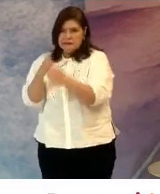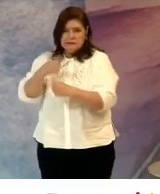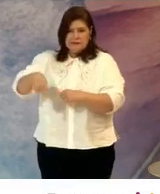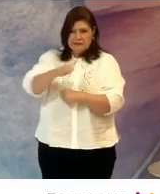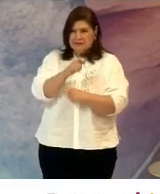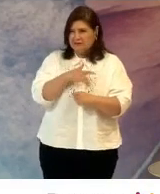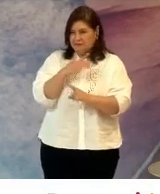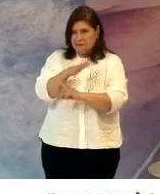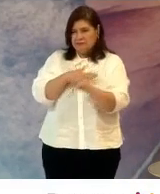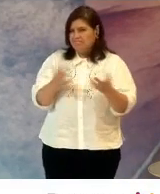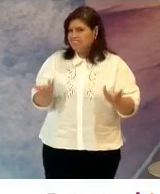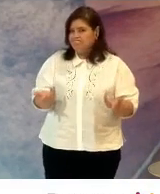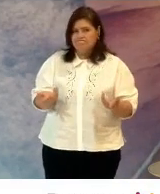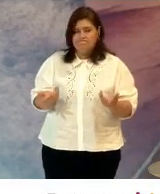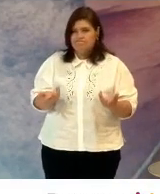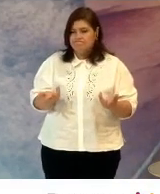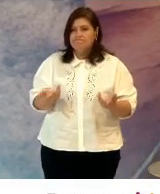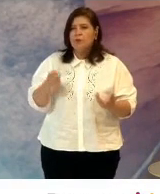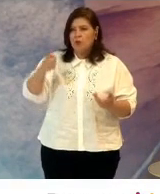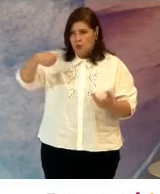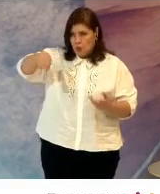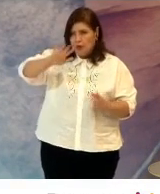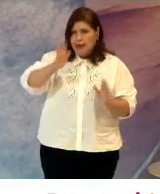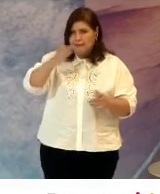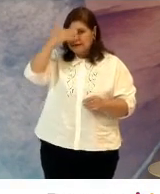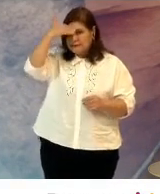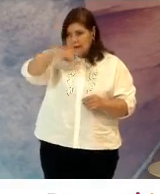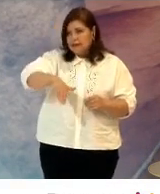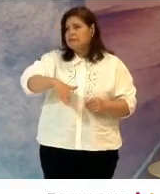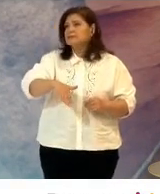como todos ustedes saben.